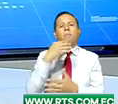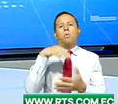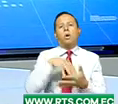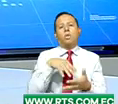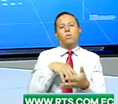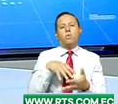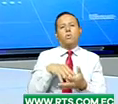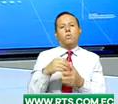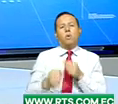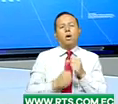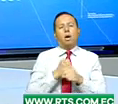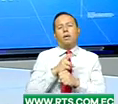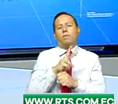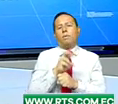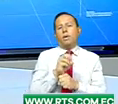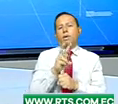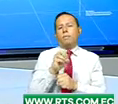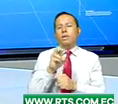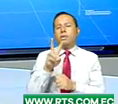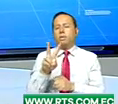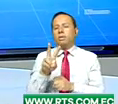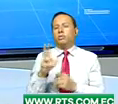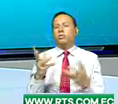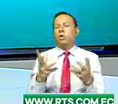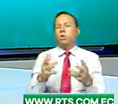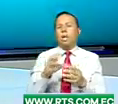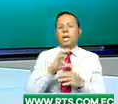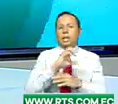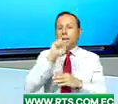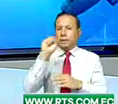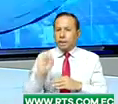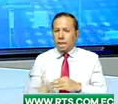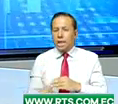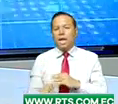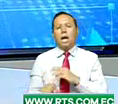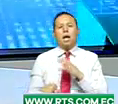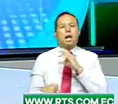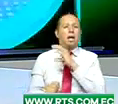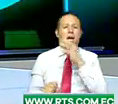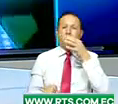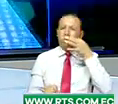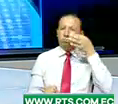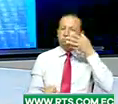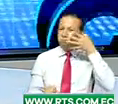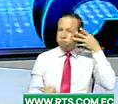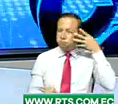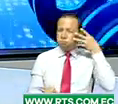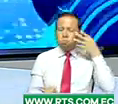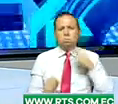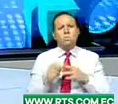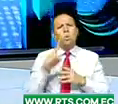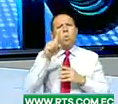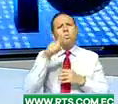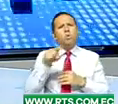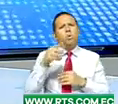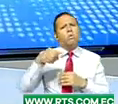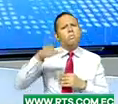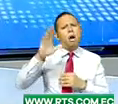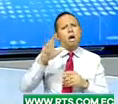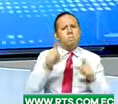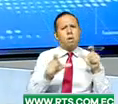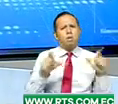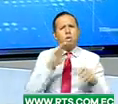Amazonía. Más de 1,7 millones de estudiantes iniciaron clases y de esa cifra, solo 172 mil retornaron de